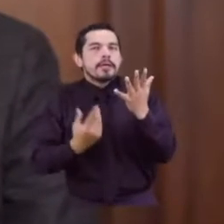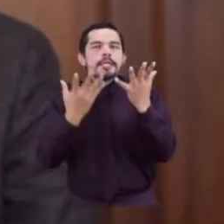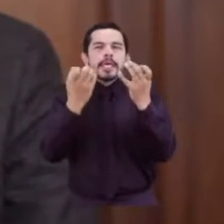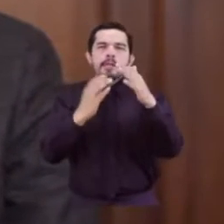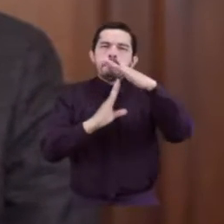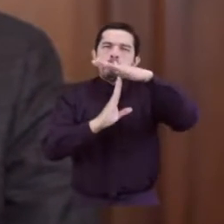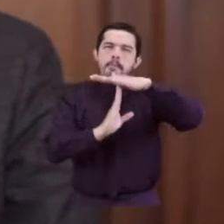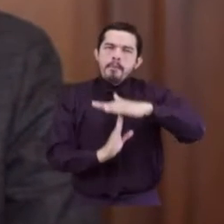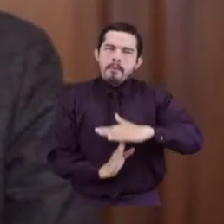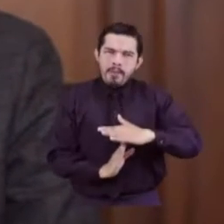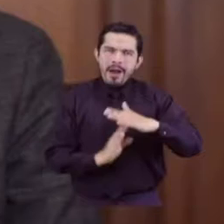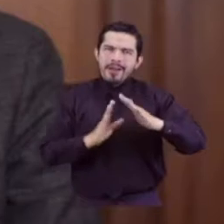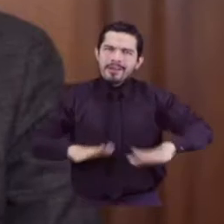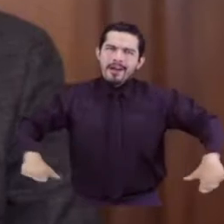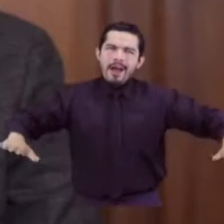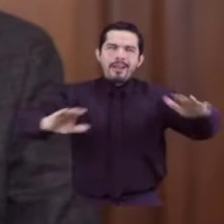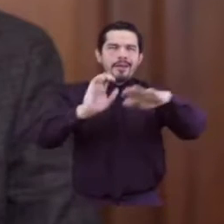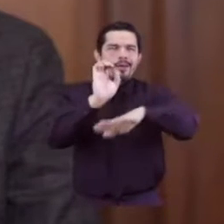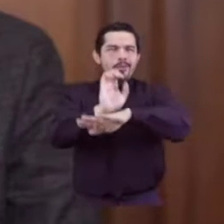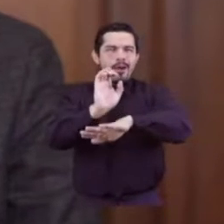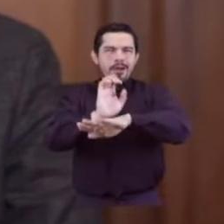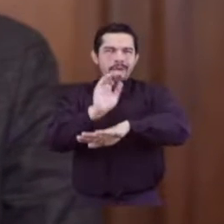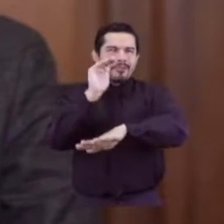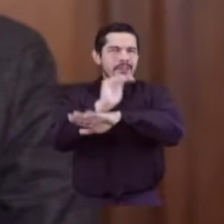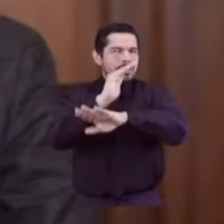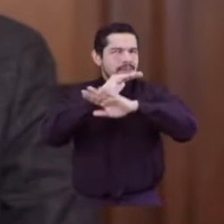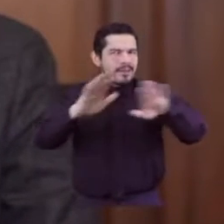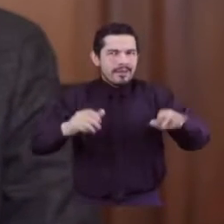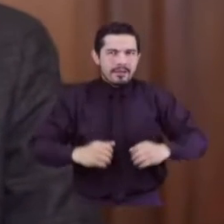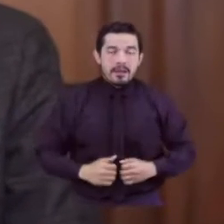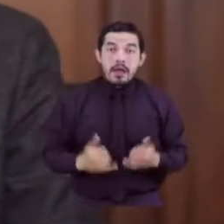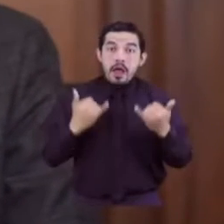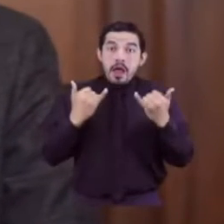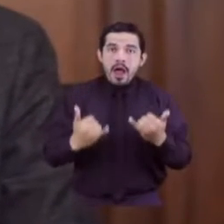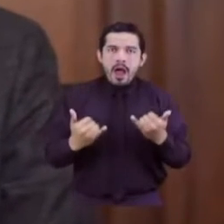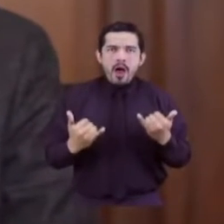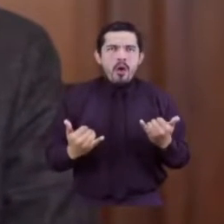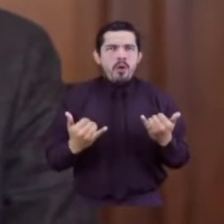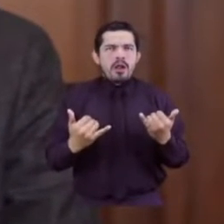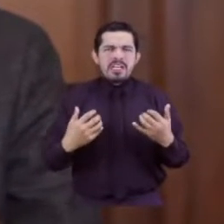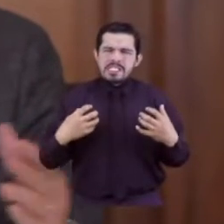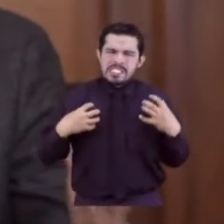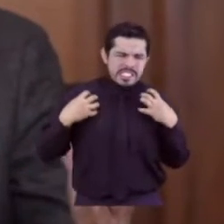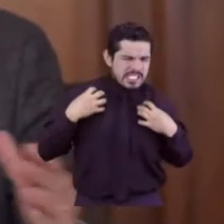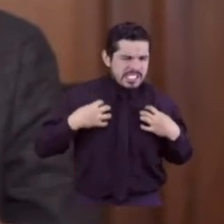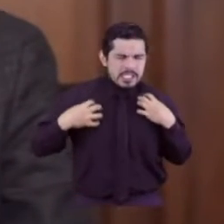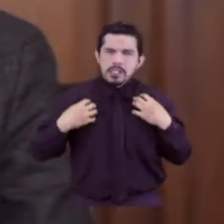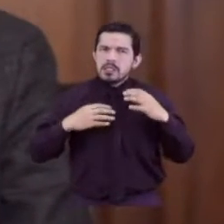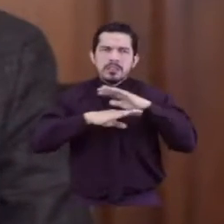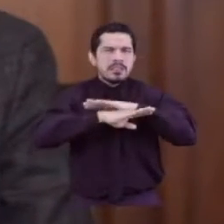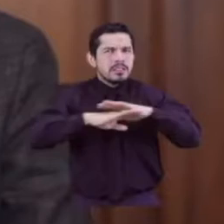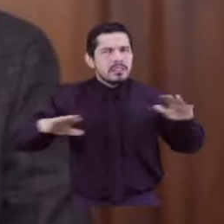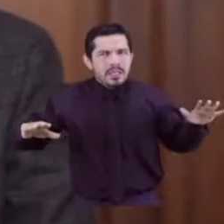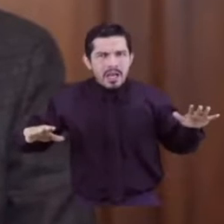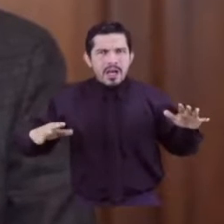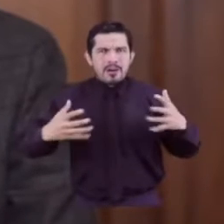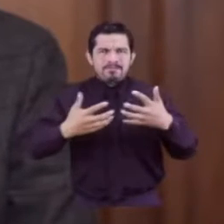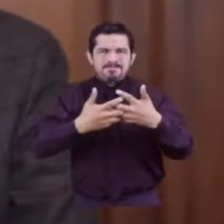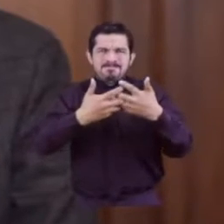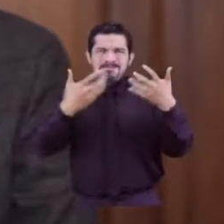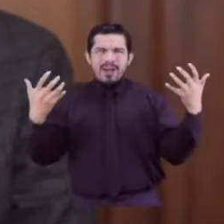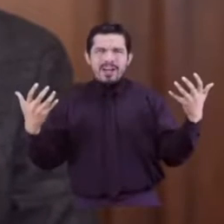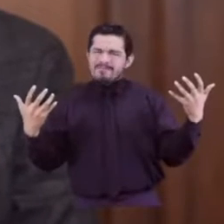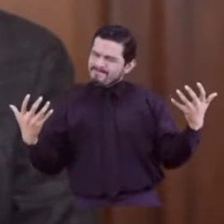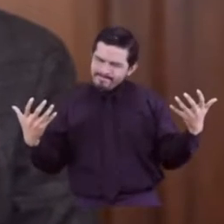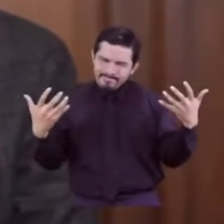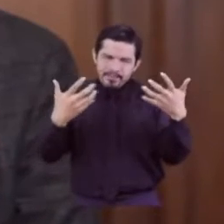aspiramos. Paz en nuestro país. Es momento de curar heridas, de superar